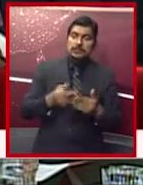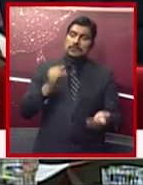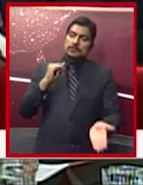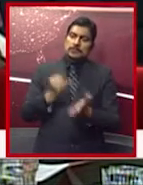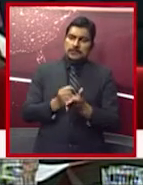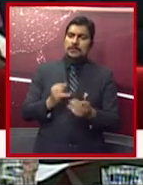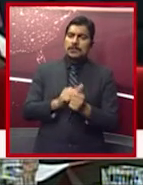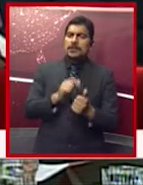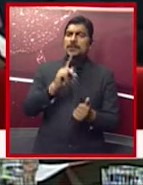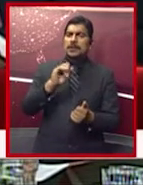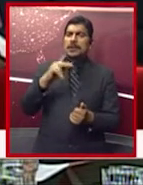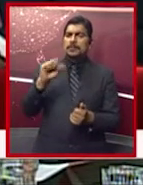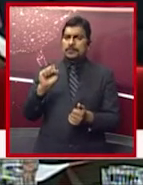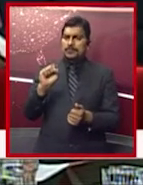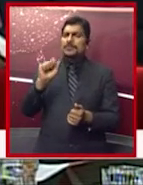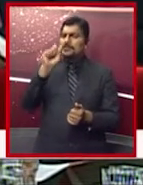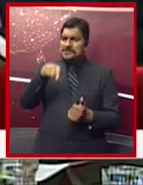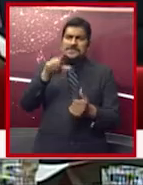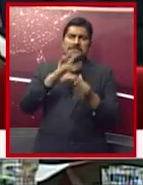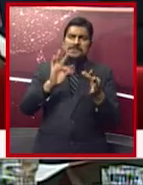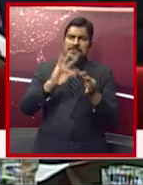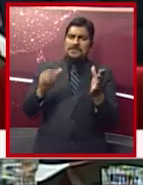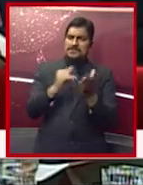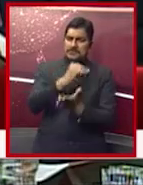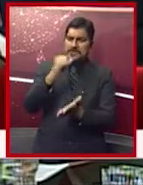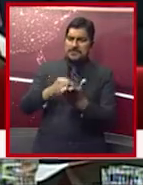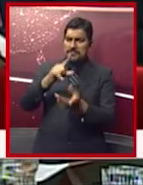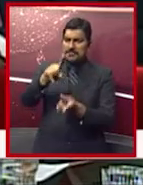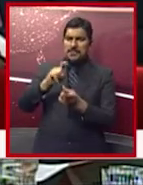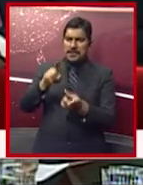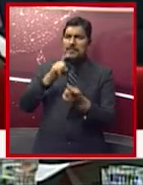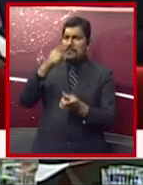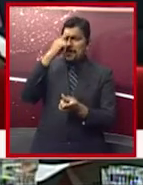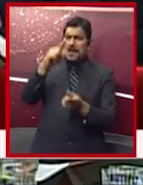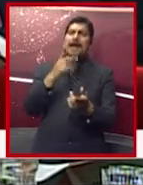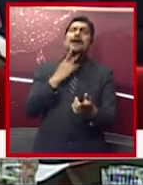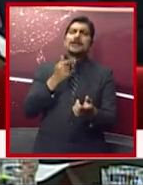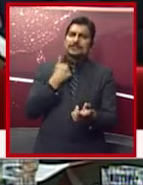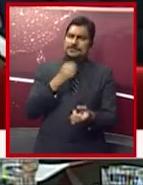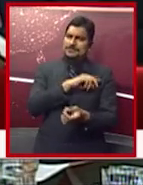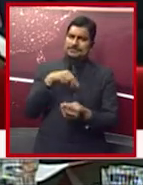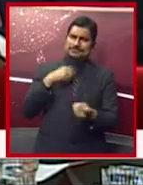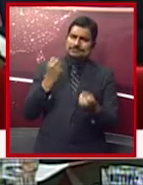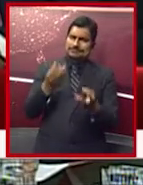mejor conocido como IEPS, incluidos en los altos precios de las gasolinas que debemos de pagar.